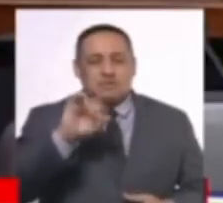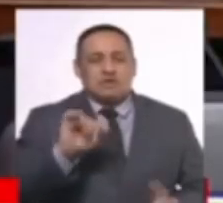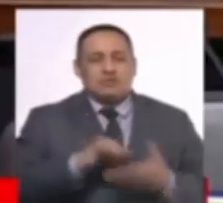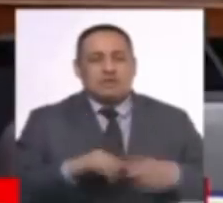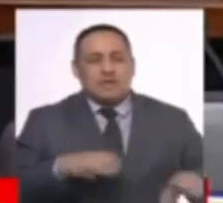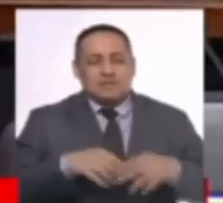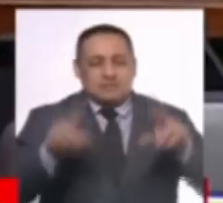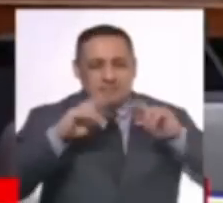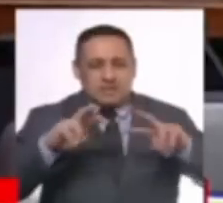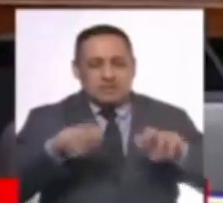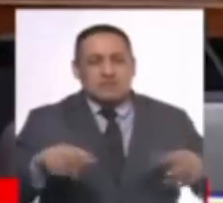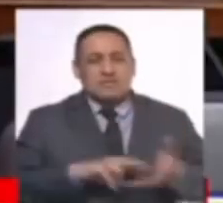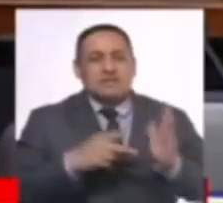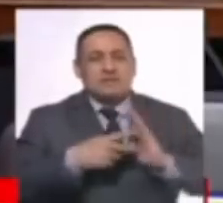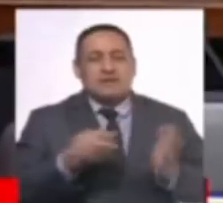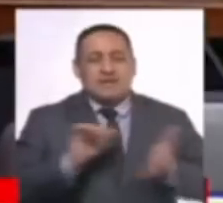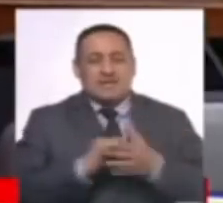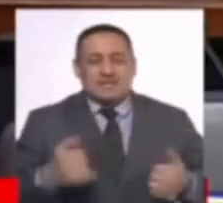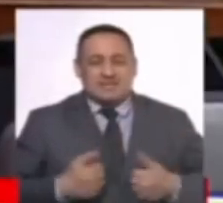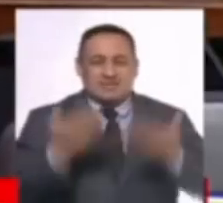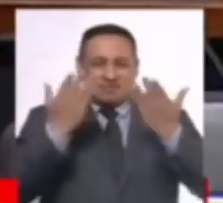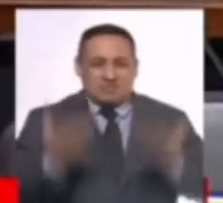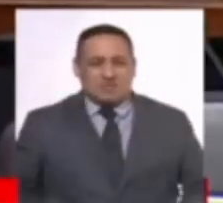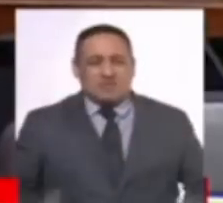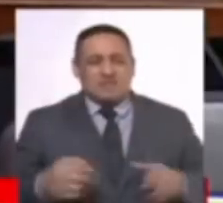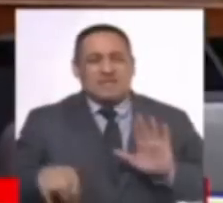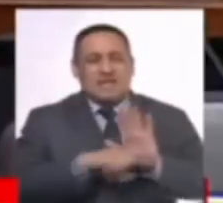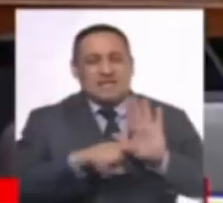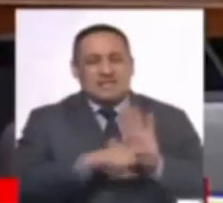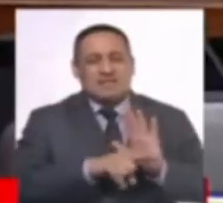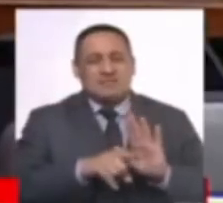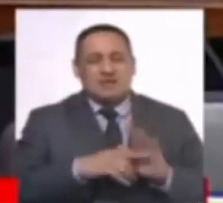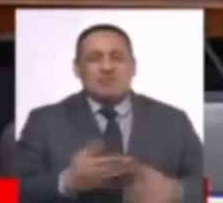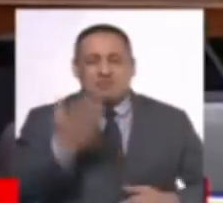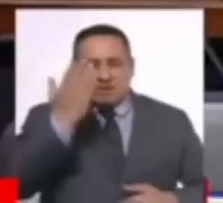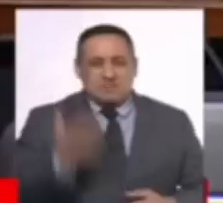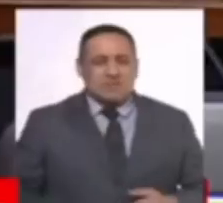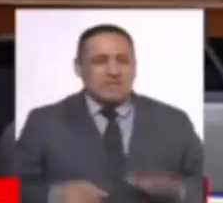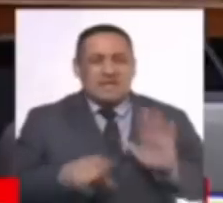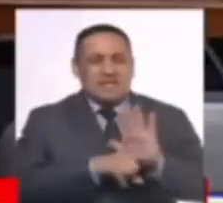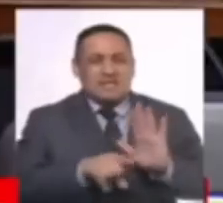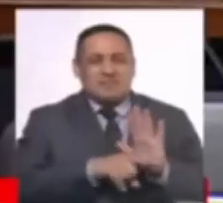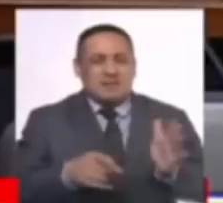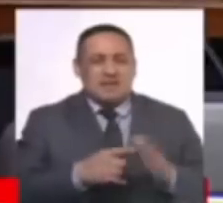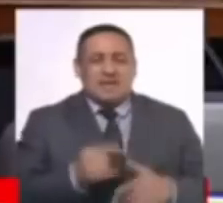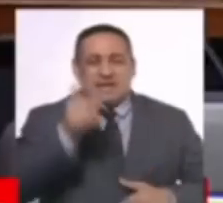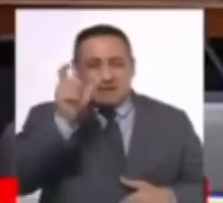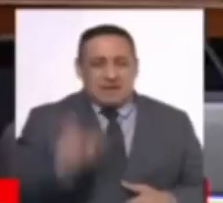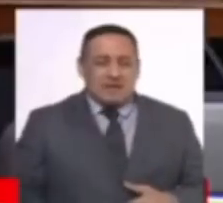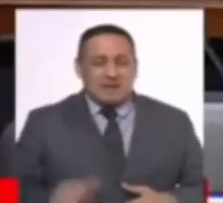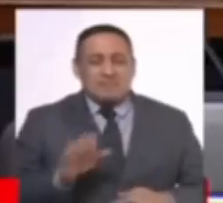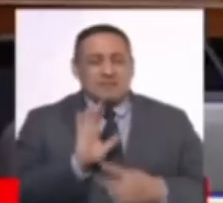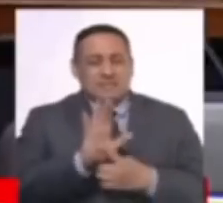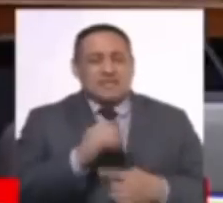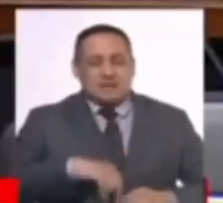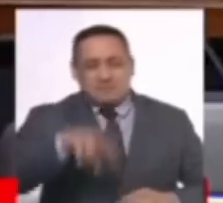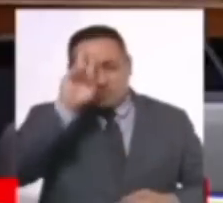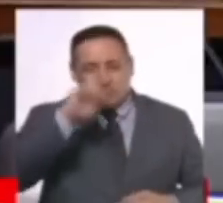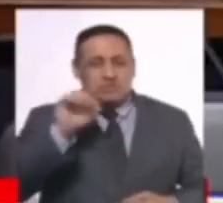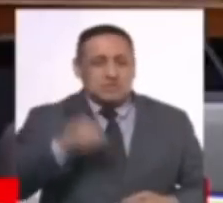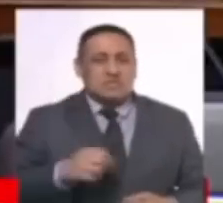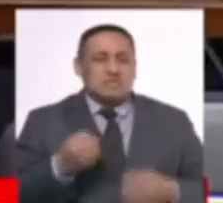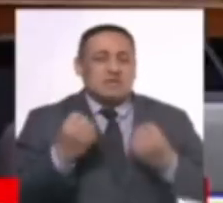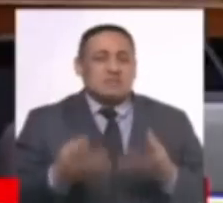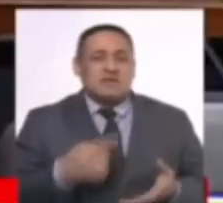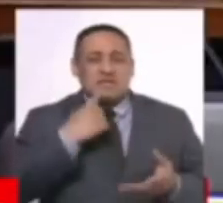investigaciones. O sea, tiene una imagen negativa, proyecta una imagen negativa. Él representa al país y a los peruanos. Está bien